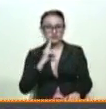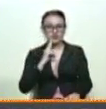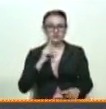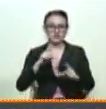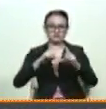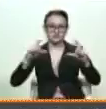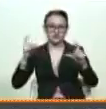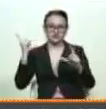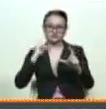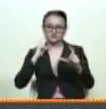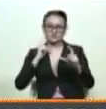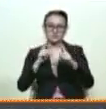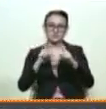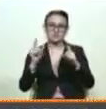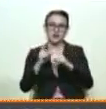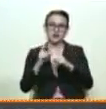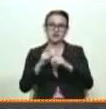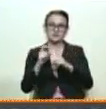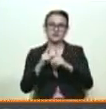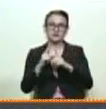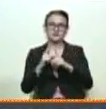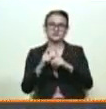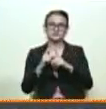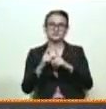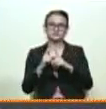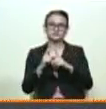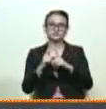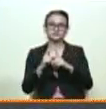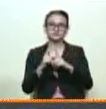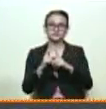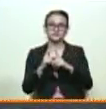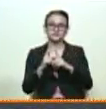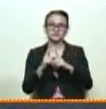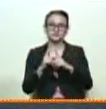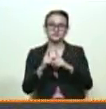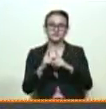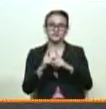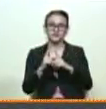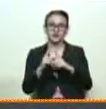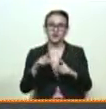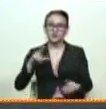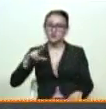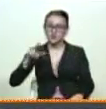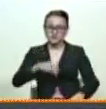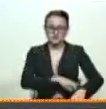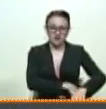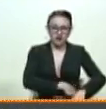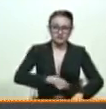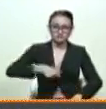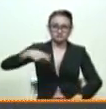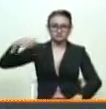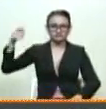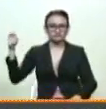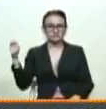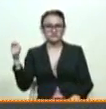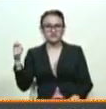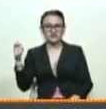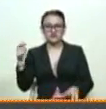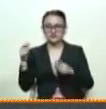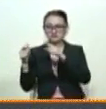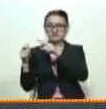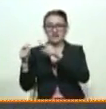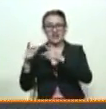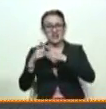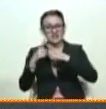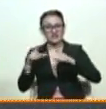Bolívar, cuando decía: no envainaré jamás la espada mientras la libertad de